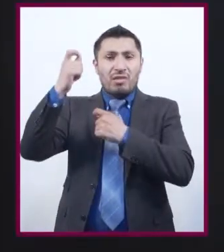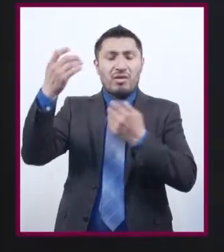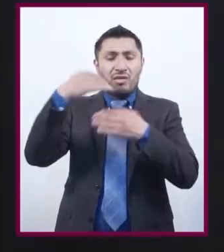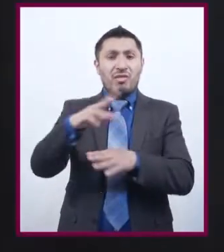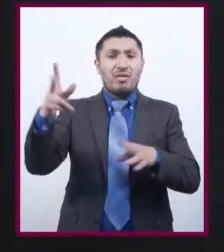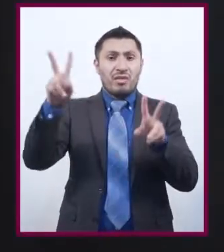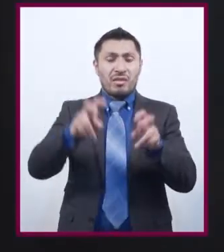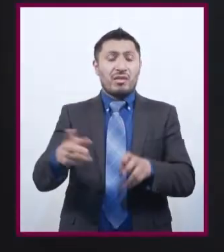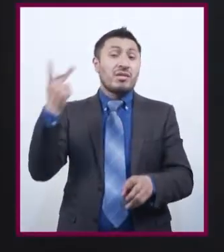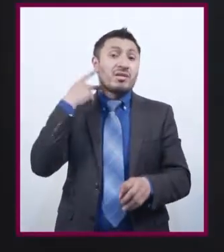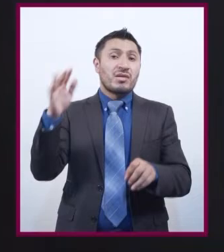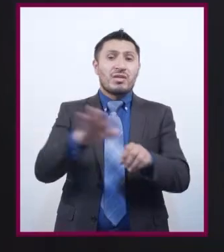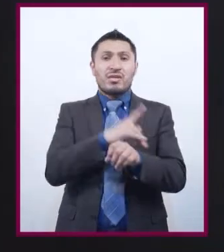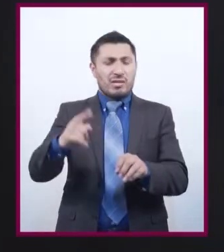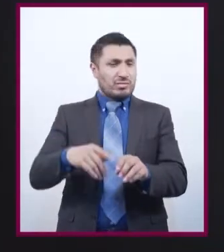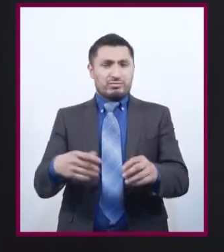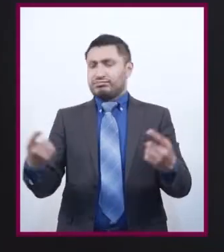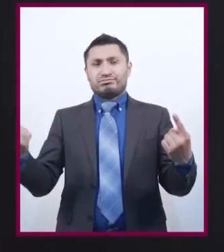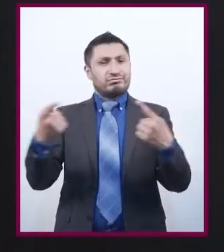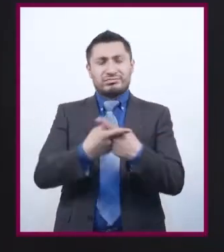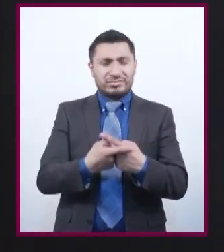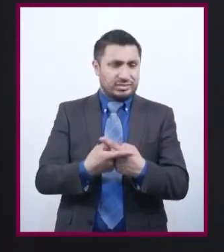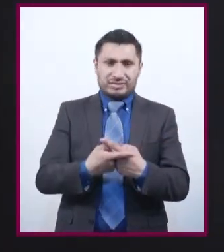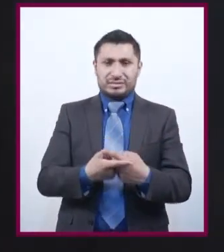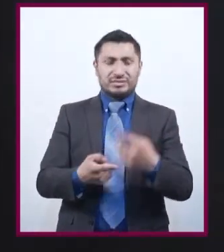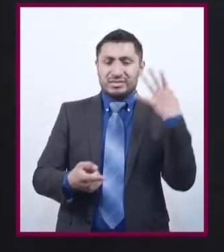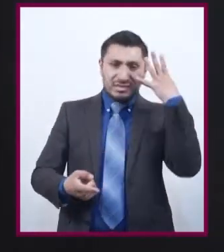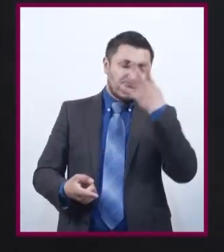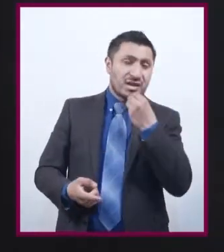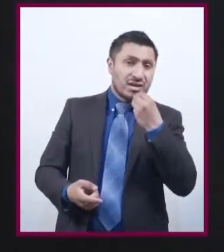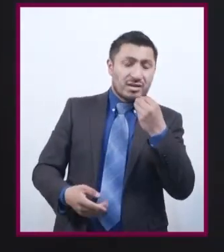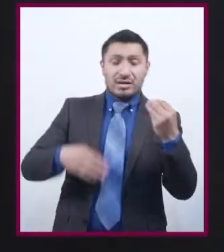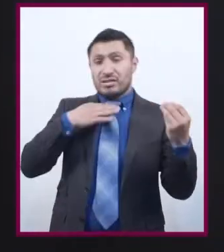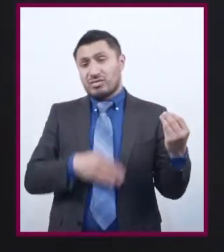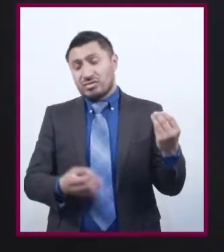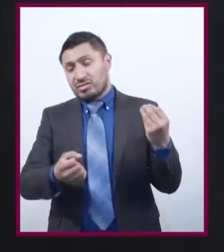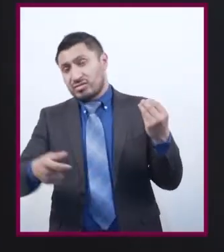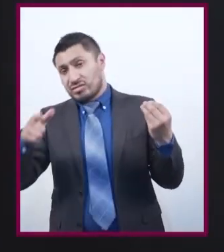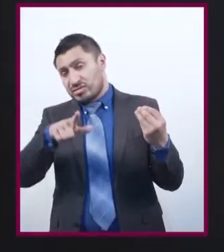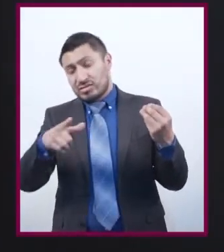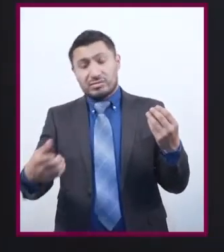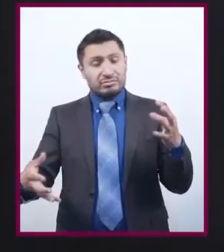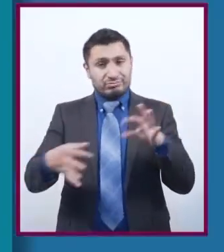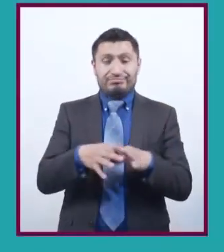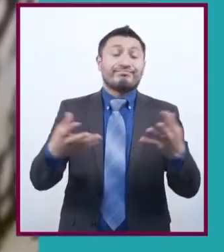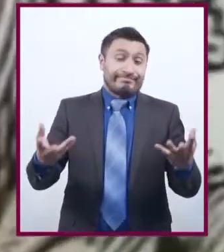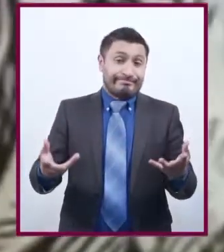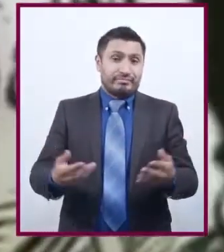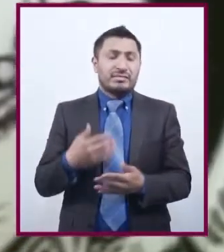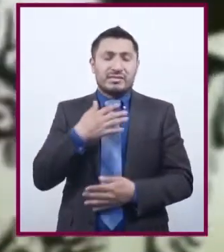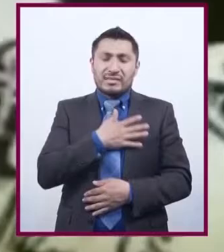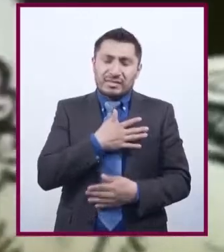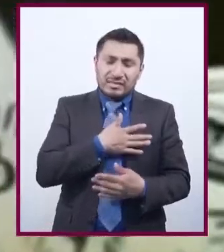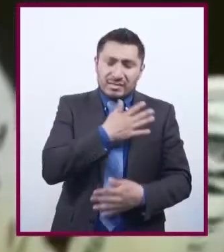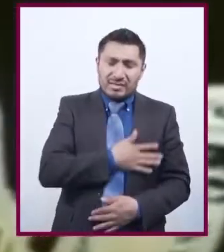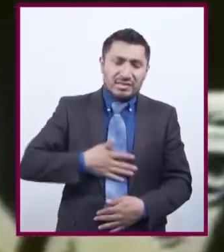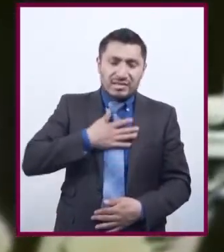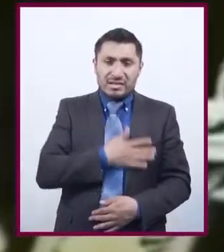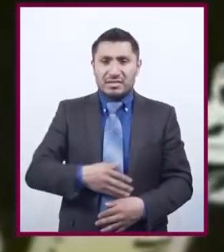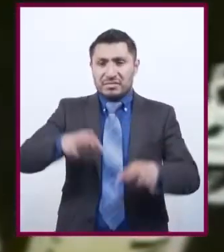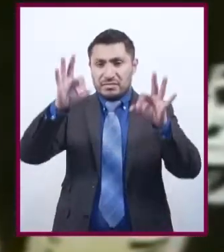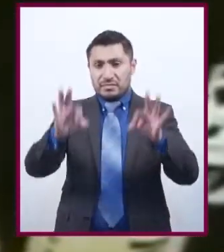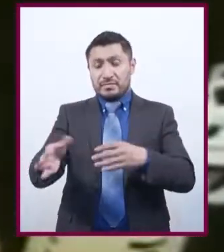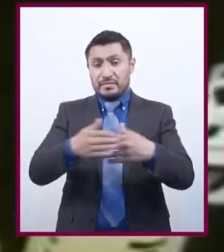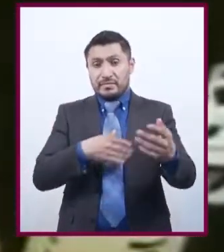sobre asuntos políticos porque no encontraba contradicción entre la belleza y la búsqueda de la justicia social amante del